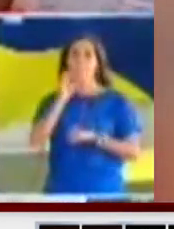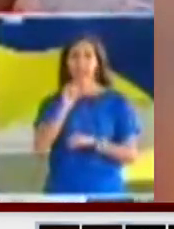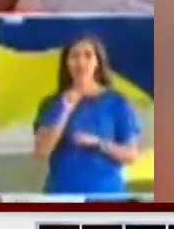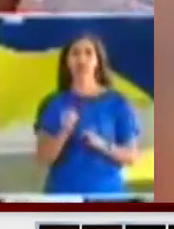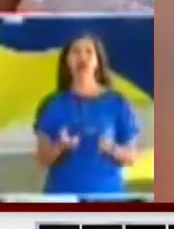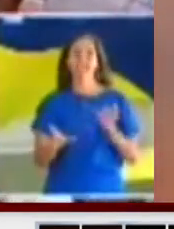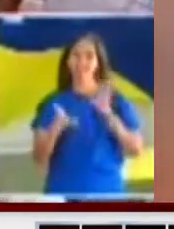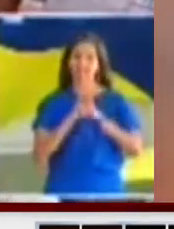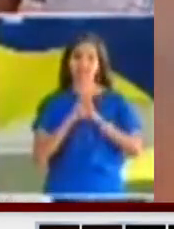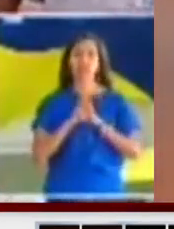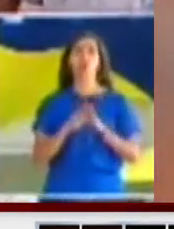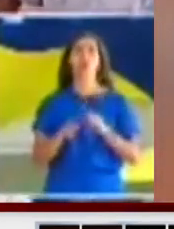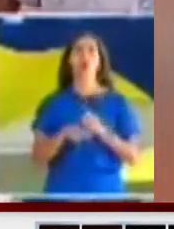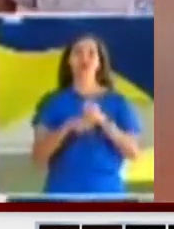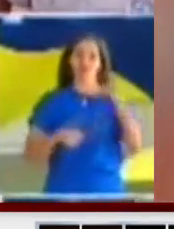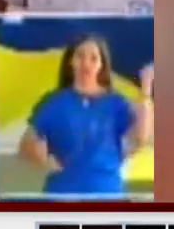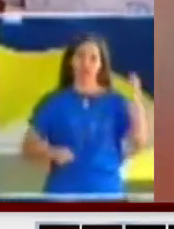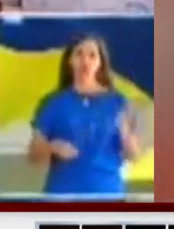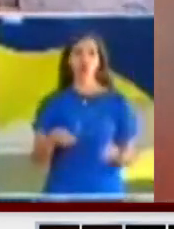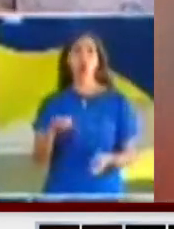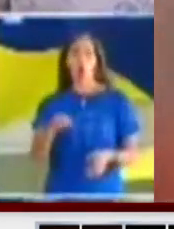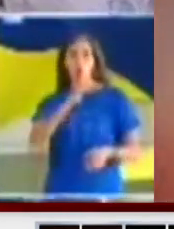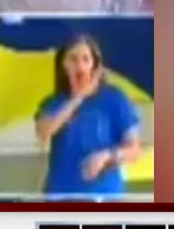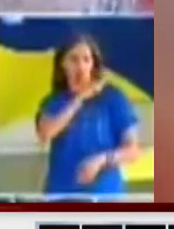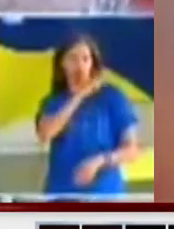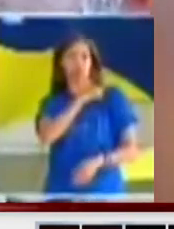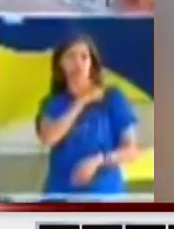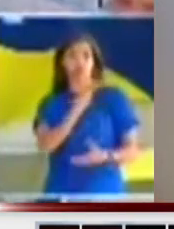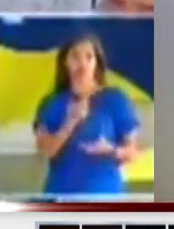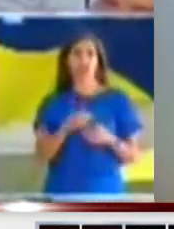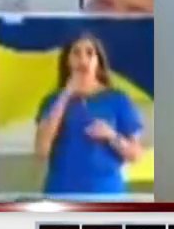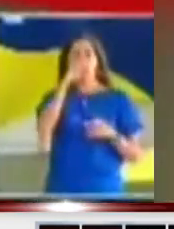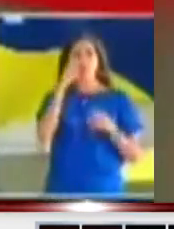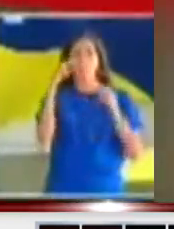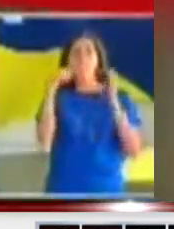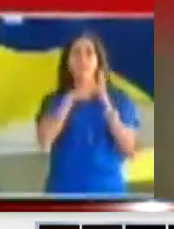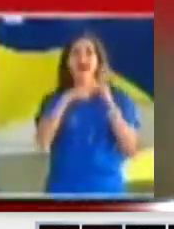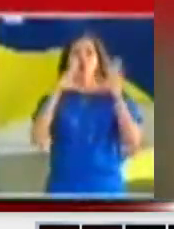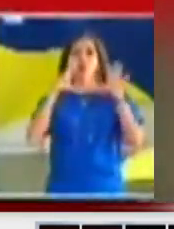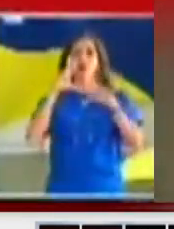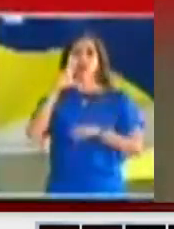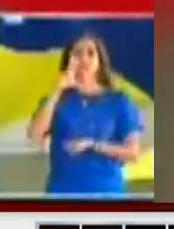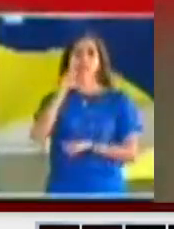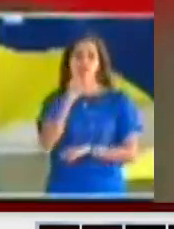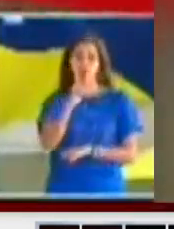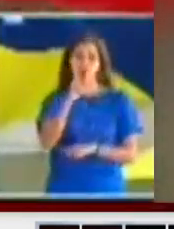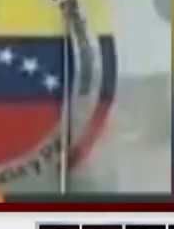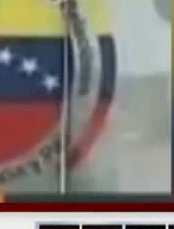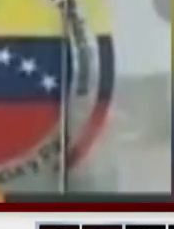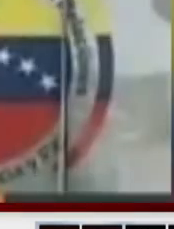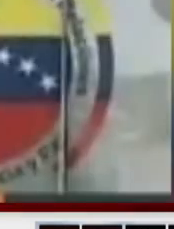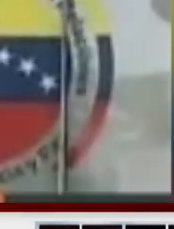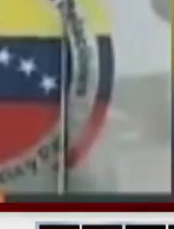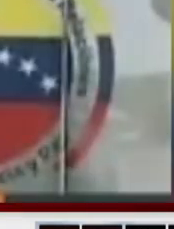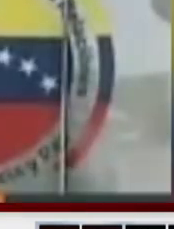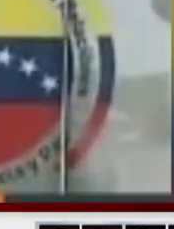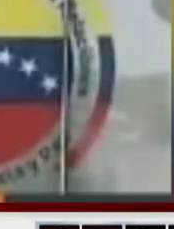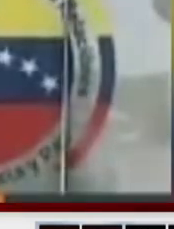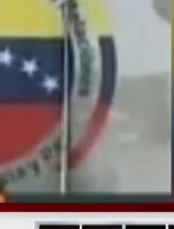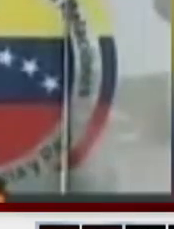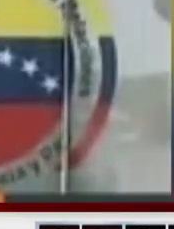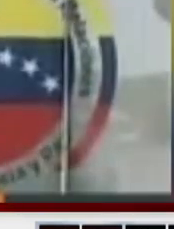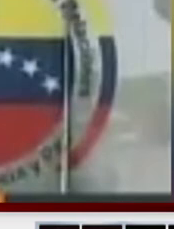Unidos. Maduro afirmó que el acto lo hizo como una muestra de apoyo espiritual a los afectados. El ministro del